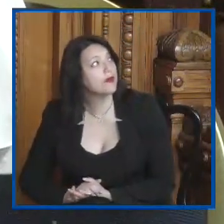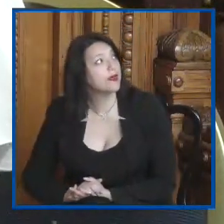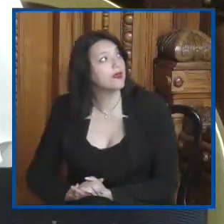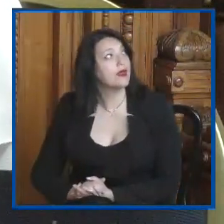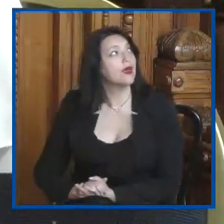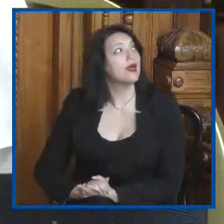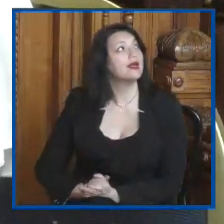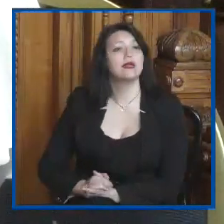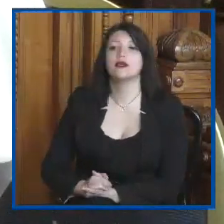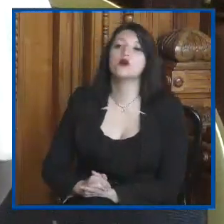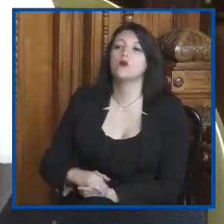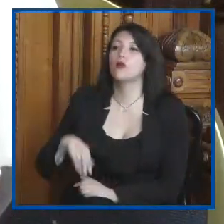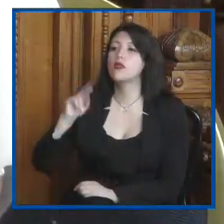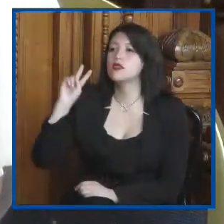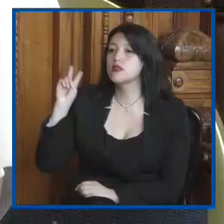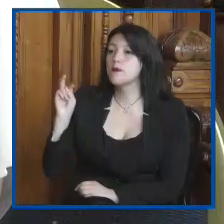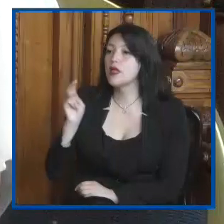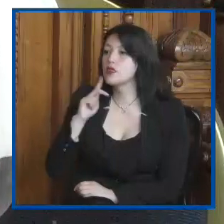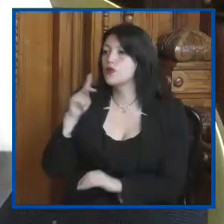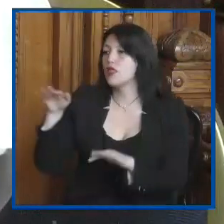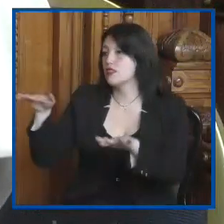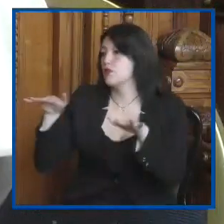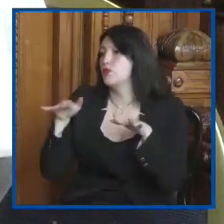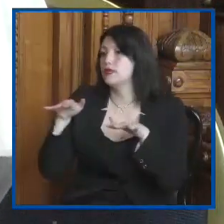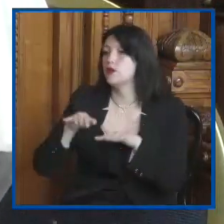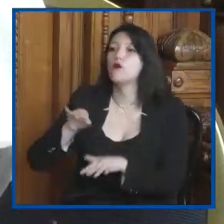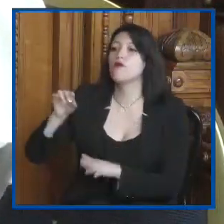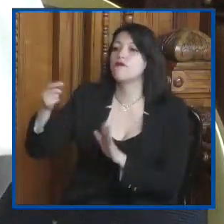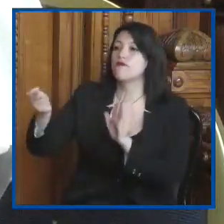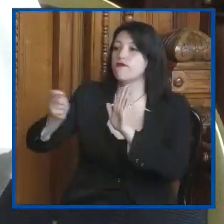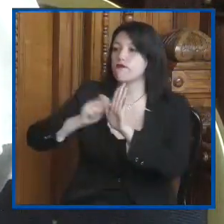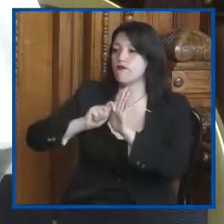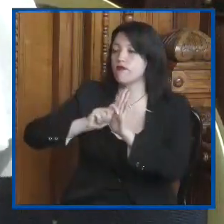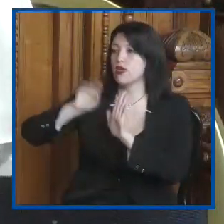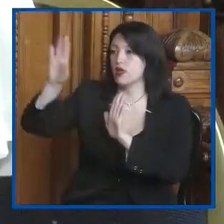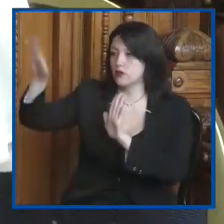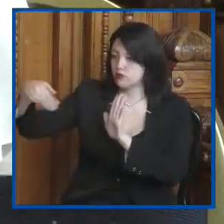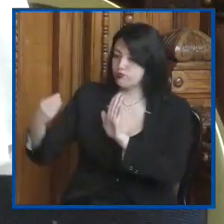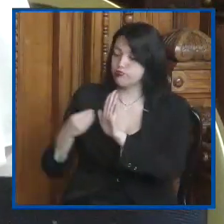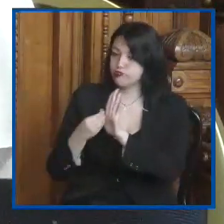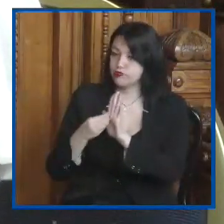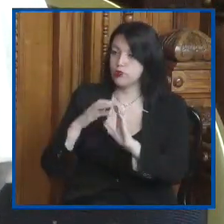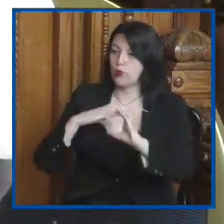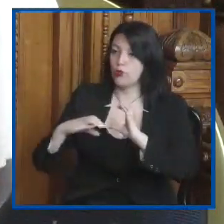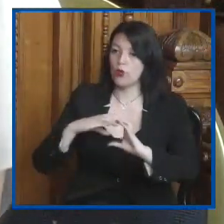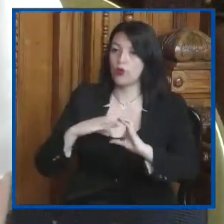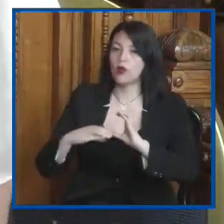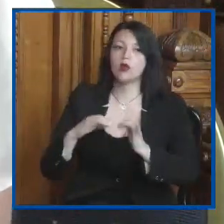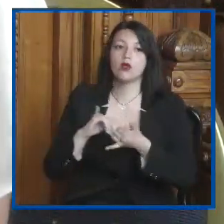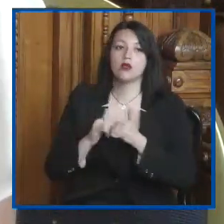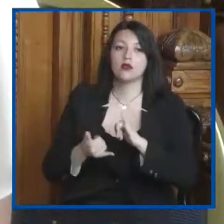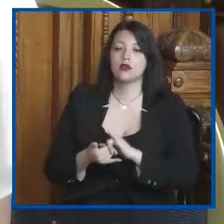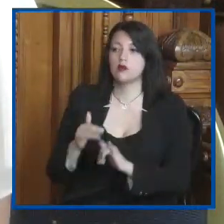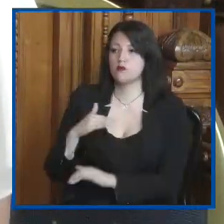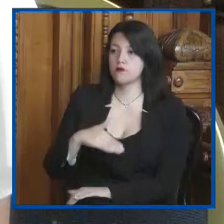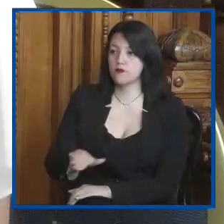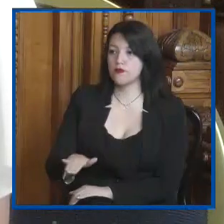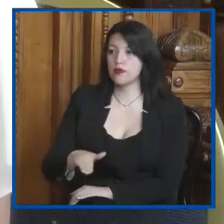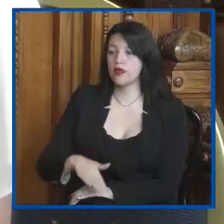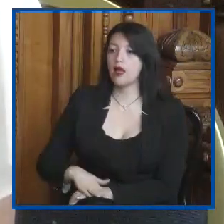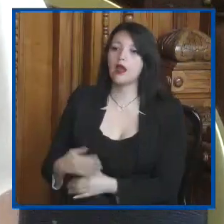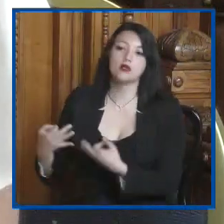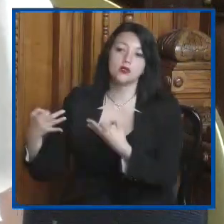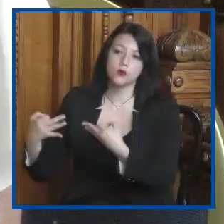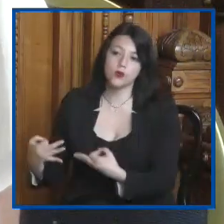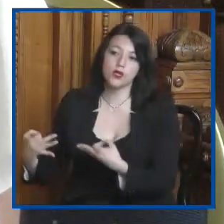fijación de una audiencia. Tampoco hacemos otras cosas ni asesoramos otras cosas, solamente la fijación de la audiencia. Y en relación a la